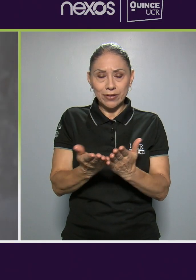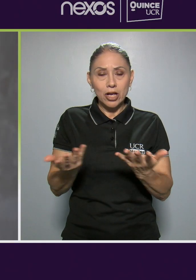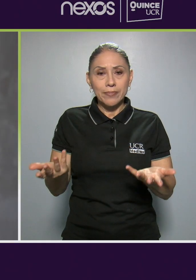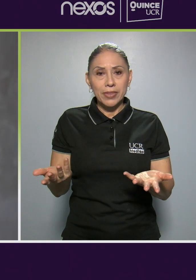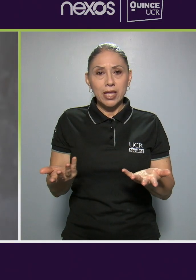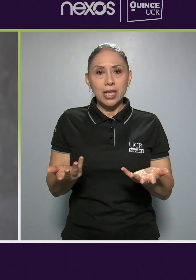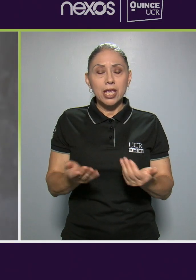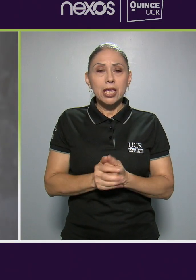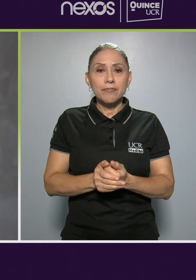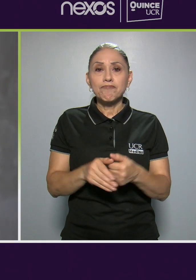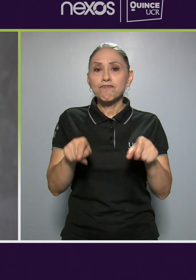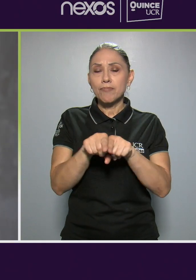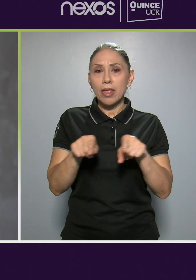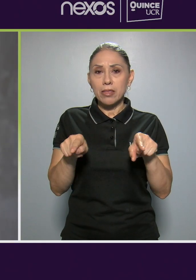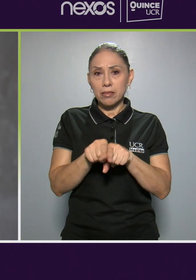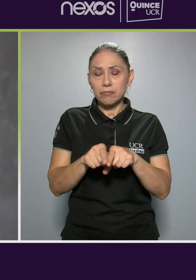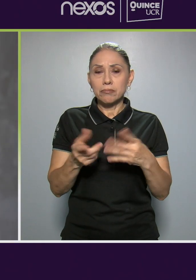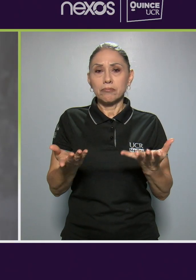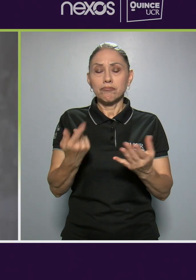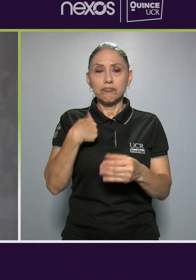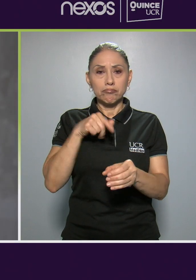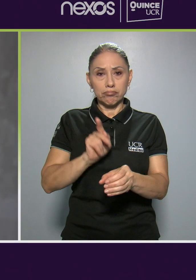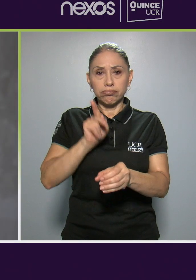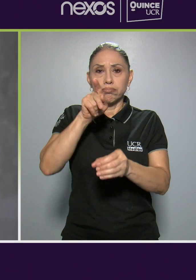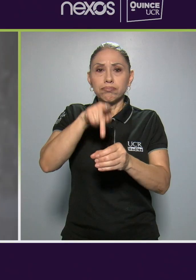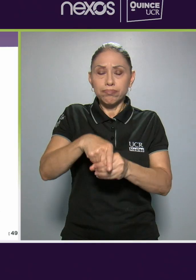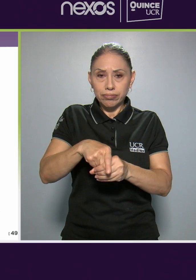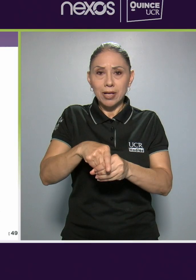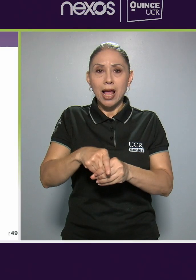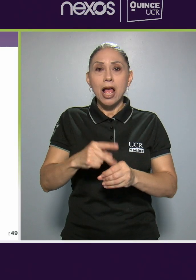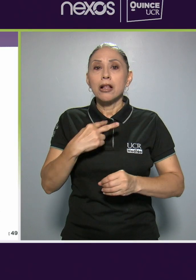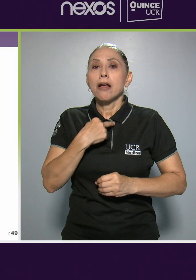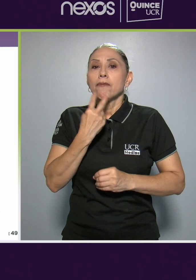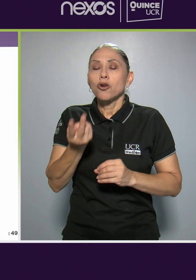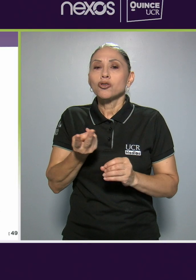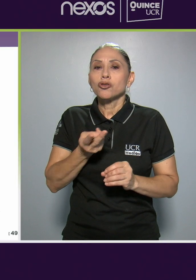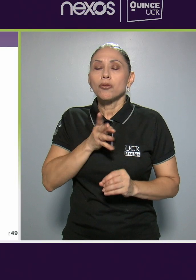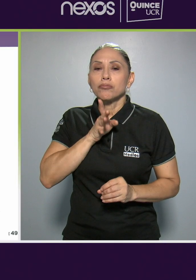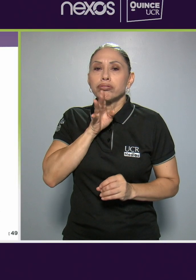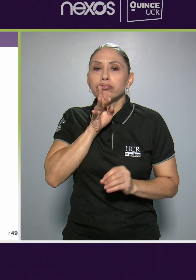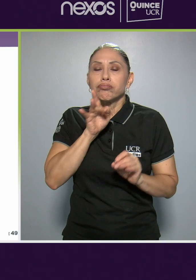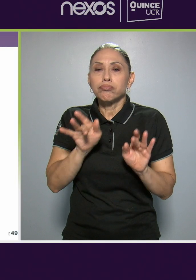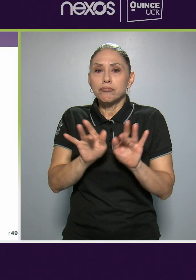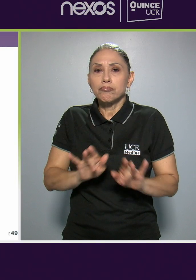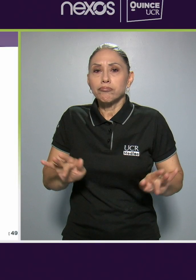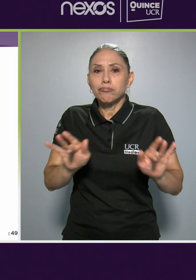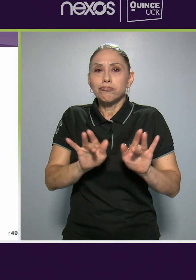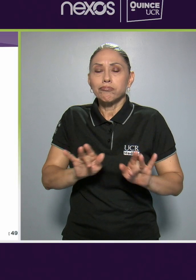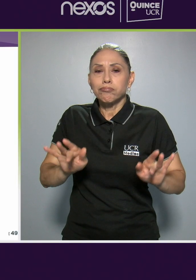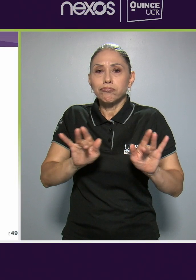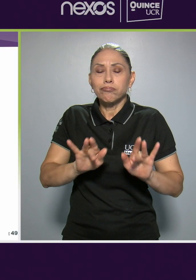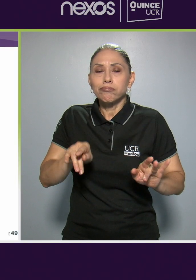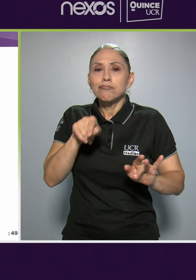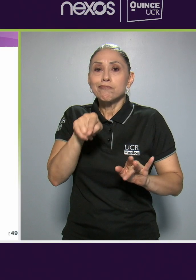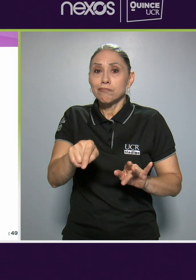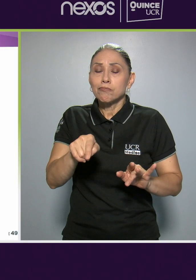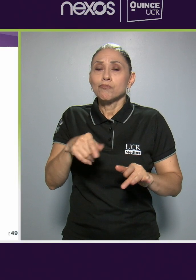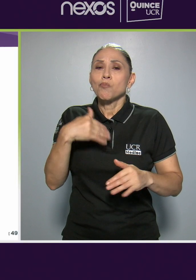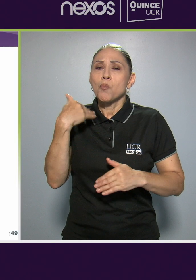y además de eso, pues participé en la grabación de la voz, lo cual fue un proceso